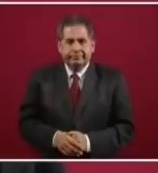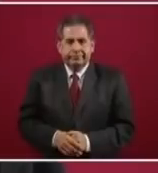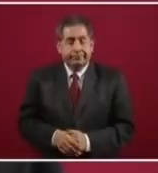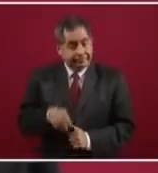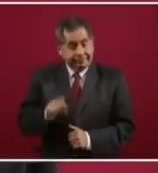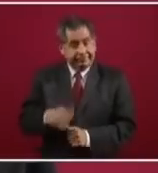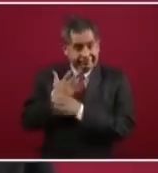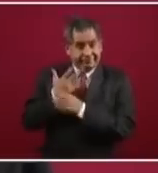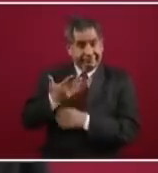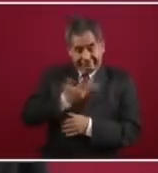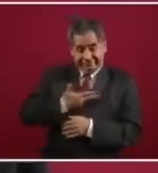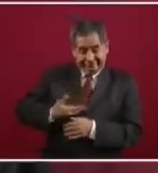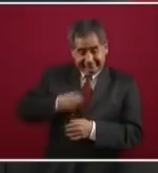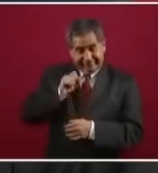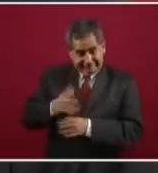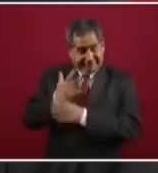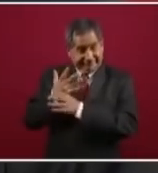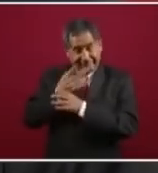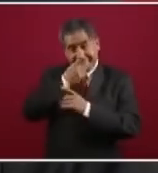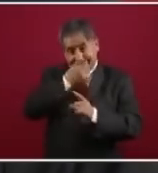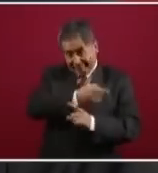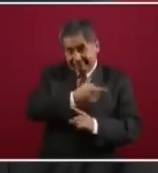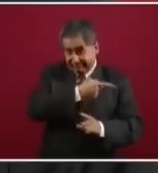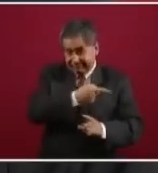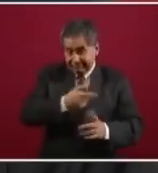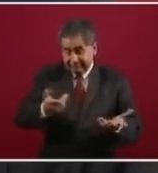Él mismo lo declaró.